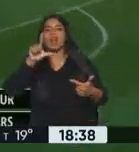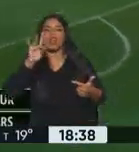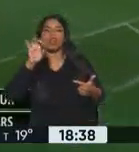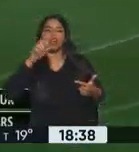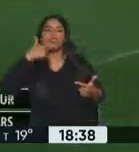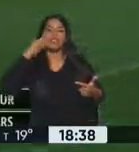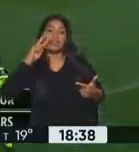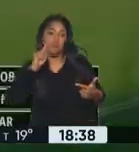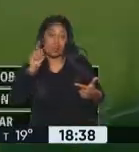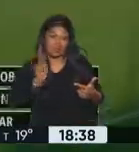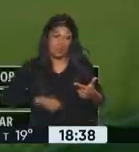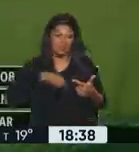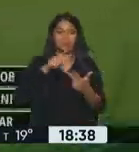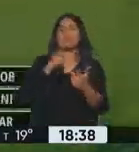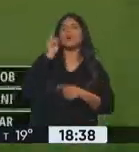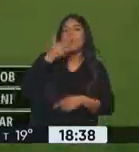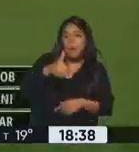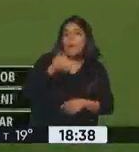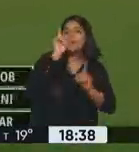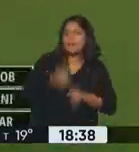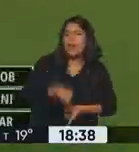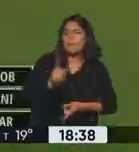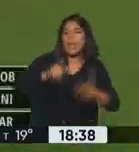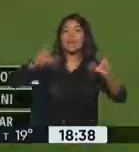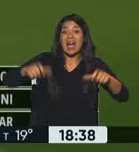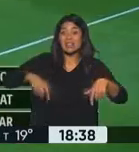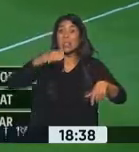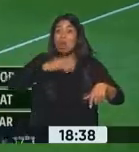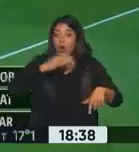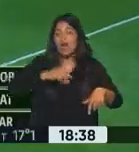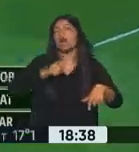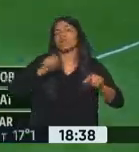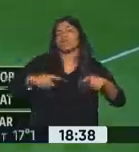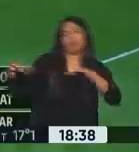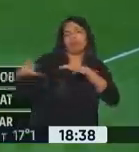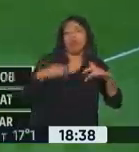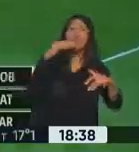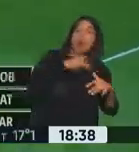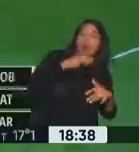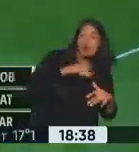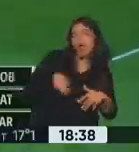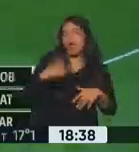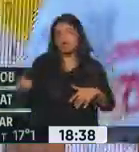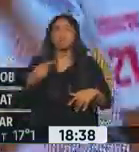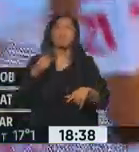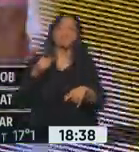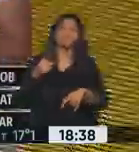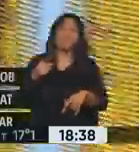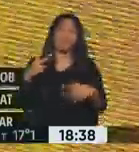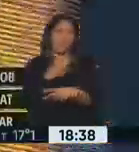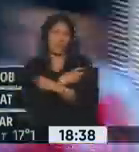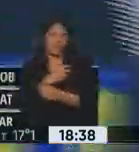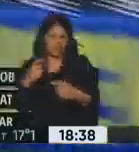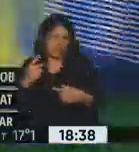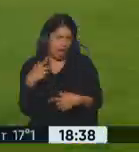boca y defensa y justicia en la bombonera el miércoles estudiantes recibir a argentinos juniors en el estadio